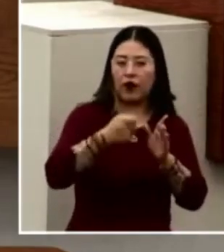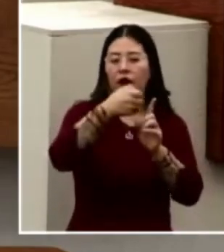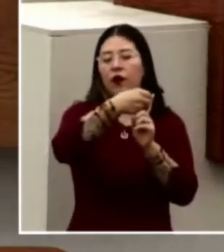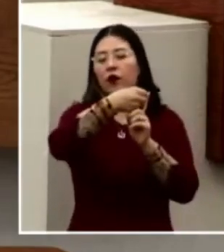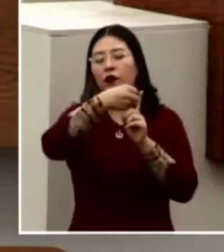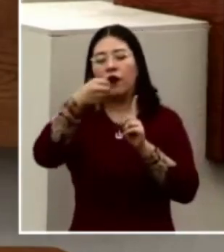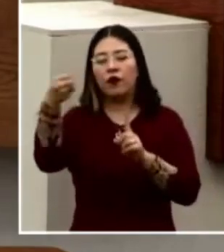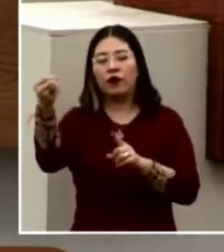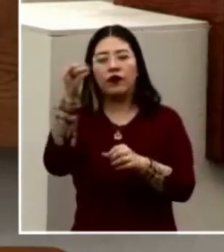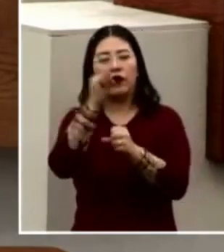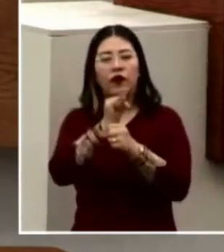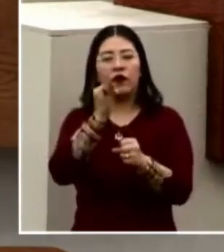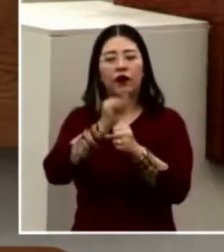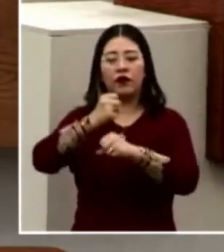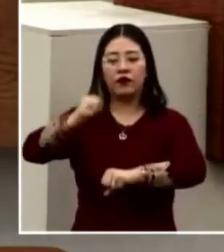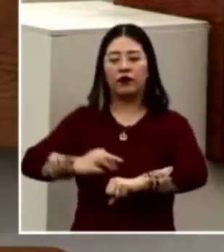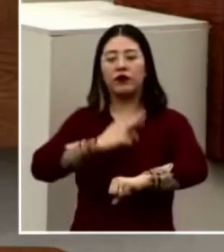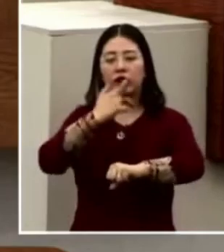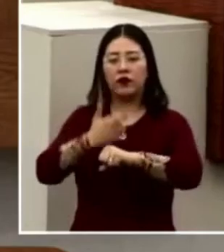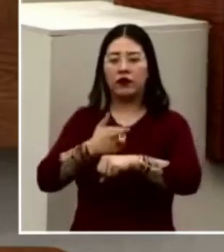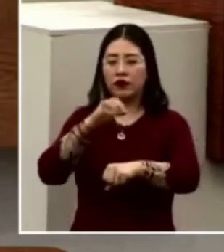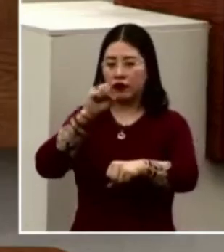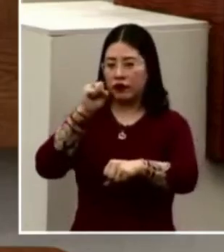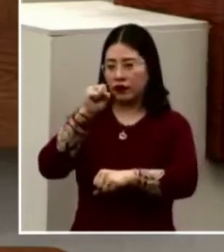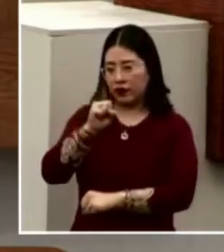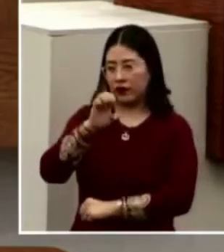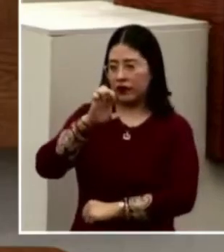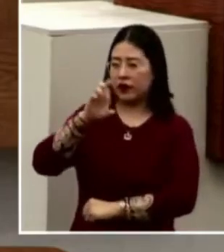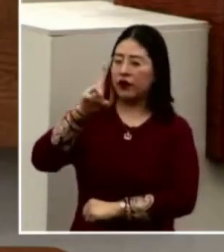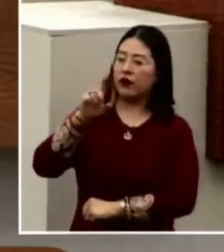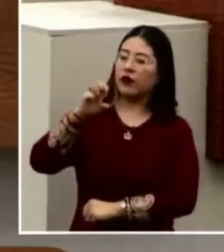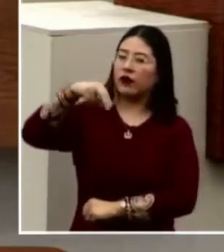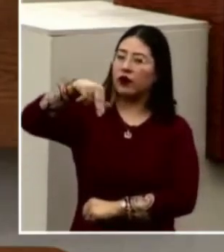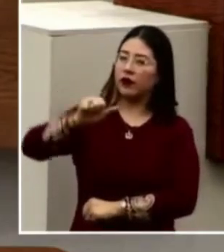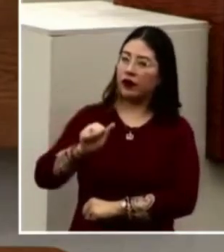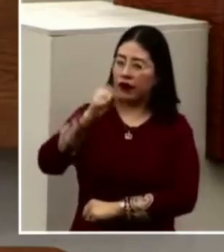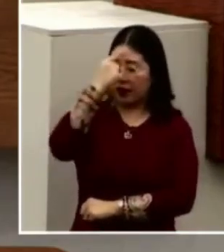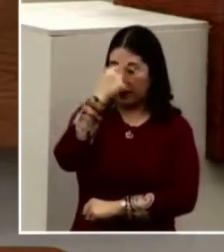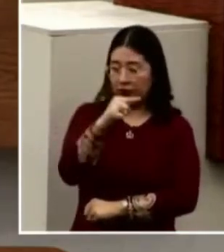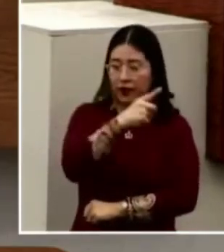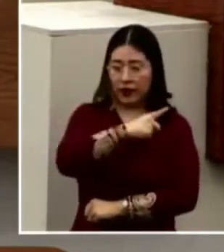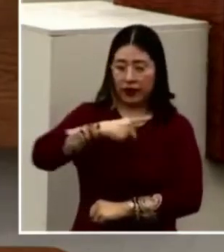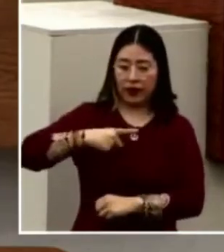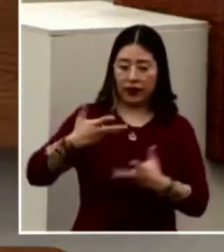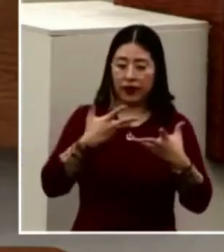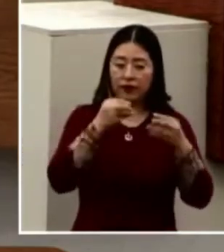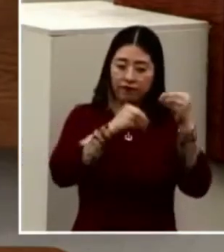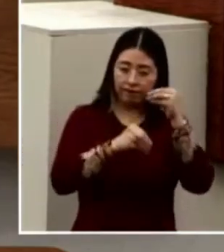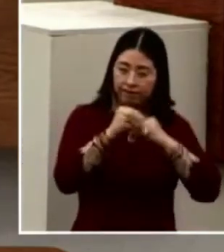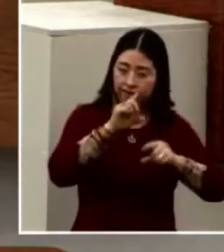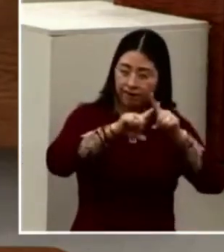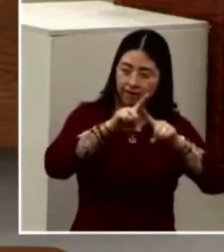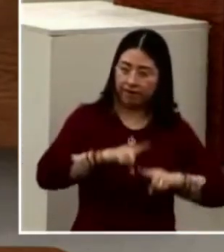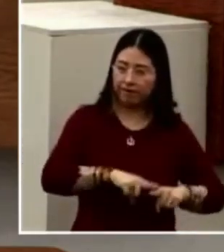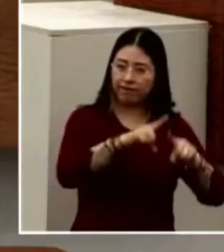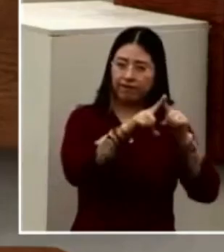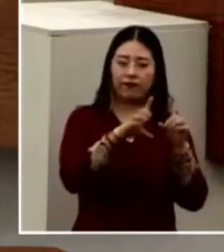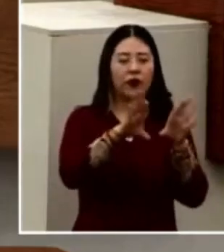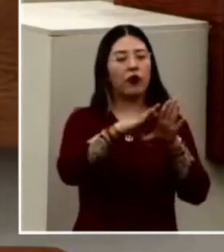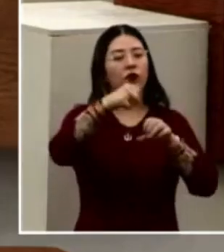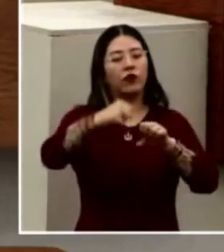que ahora tiene la Secretaría de la Defensa Nacional. Tiene que hacerse con los elementos de